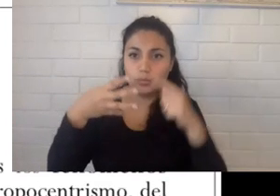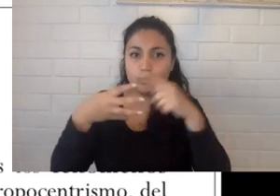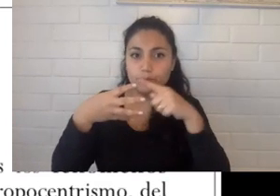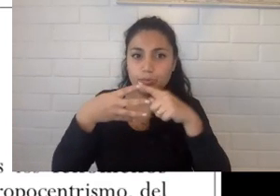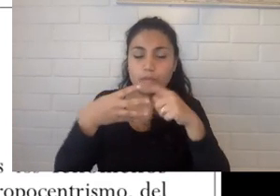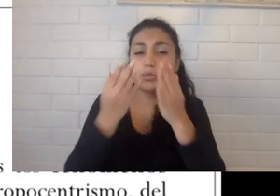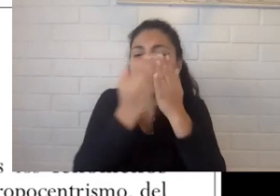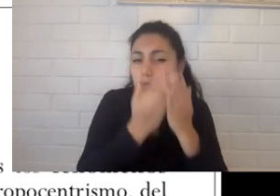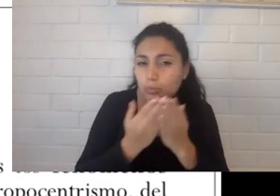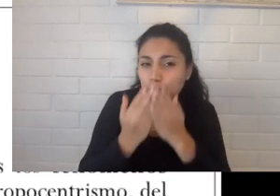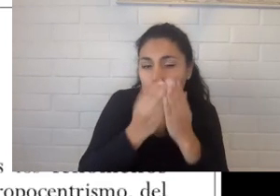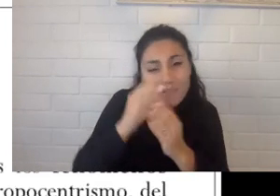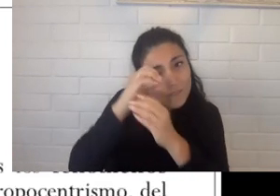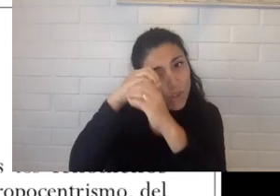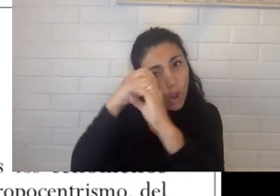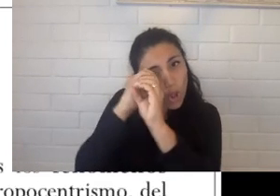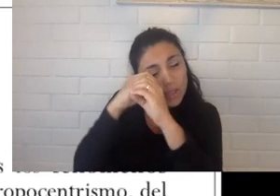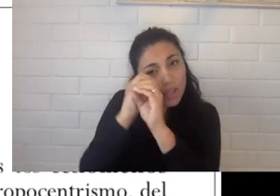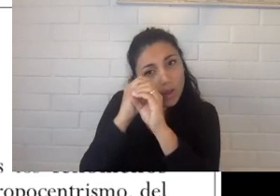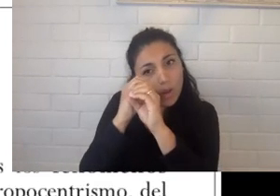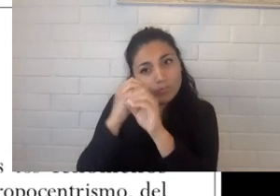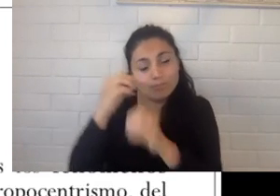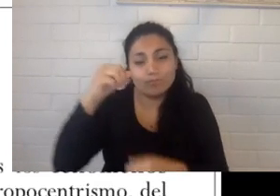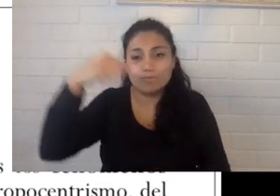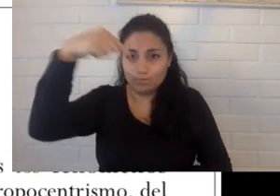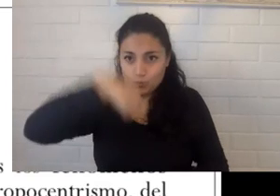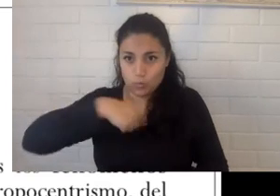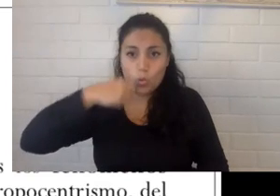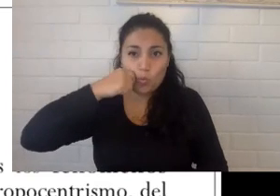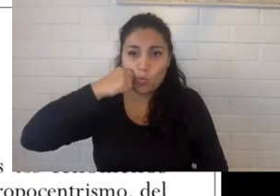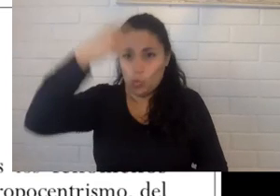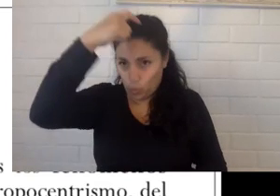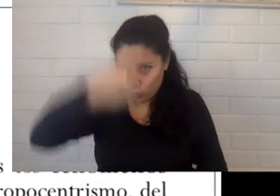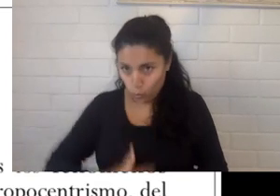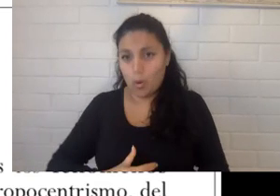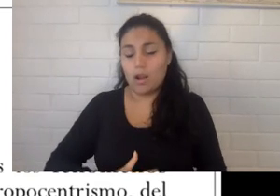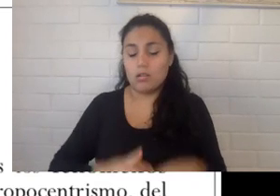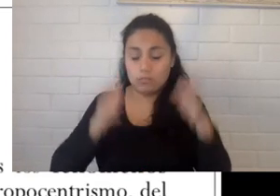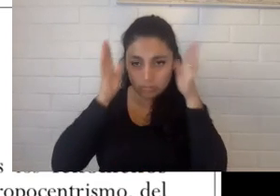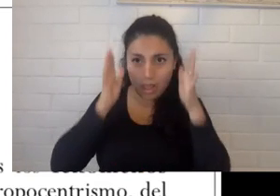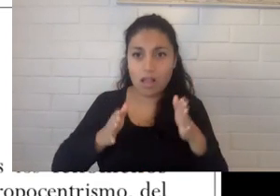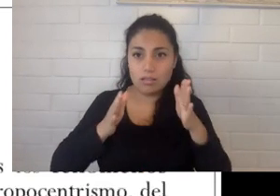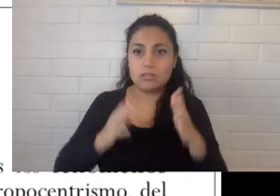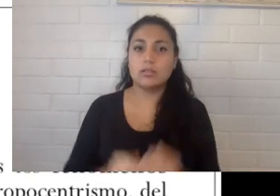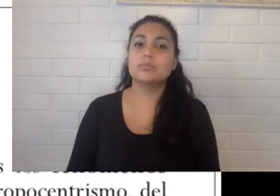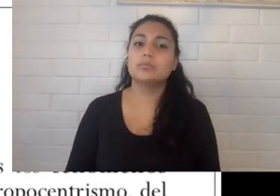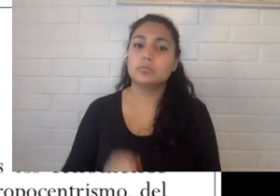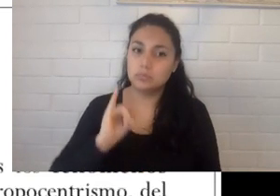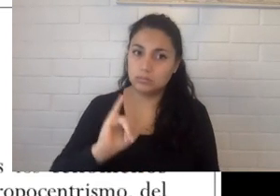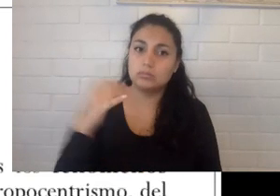lo biológico, cuando habla de lo biológico, lo centra en el cuerpo humano. Eso me parece súper bien que lo presente y lo ponga ahí como